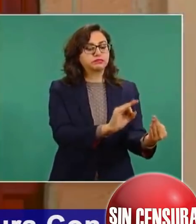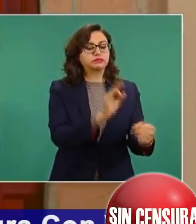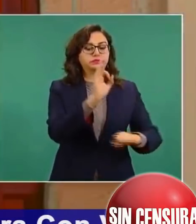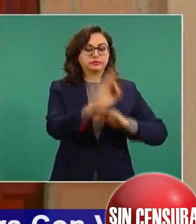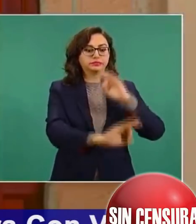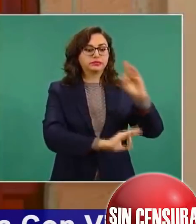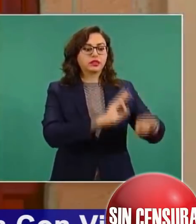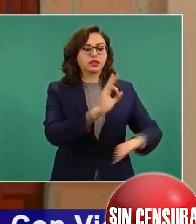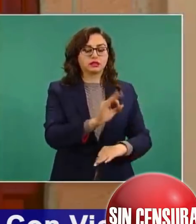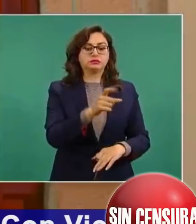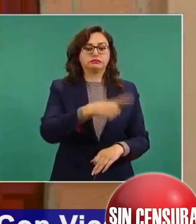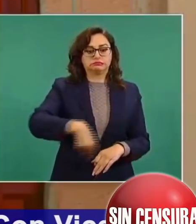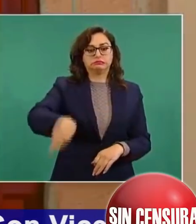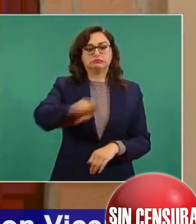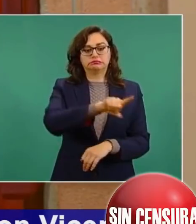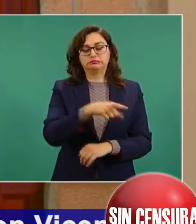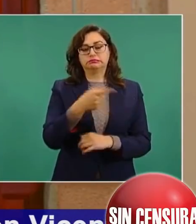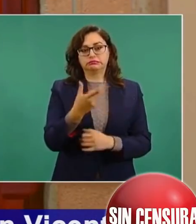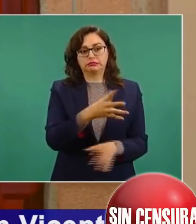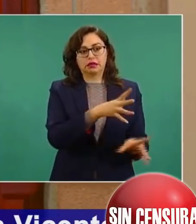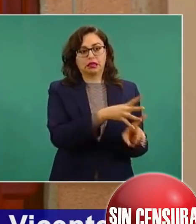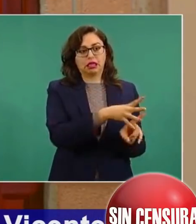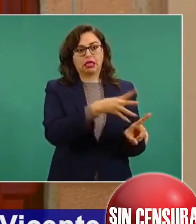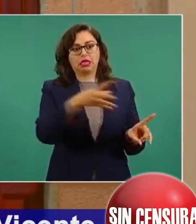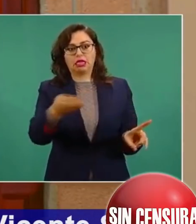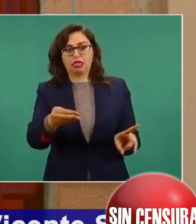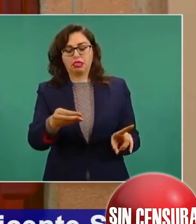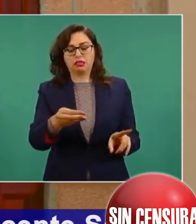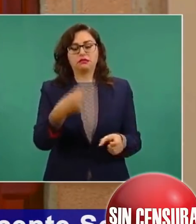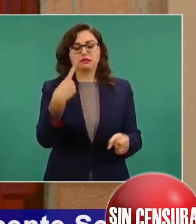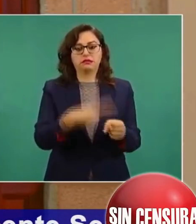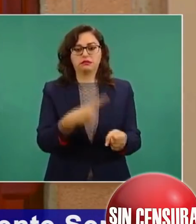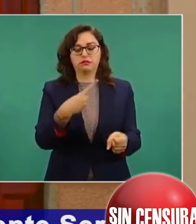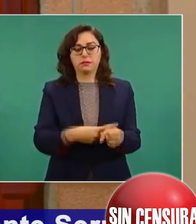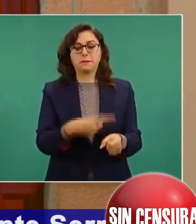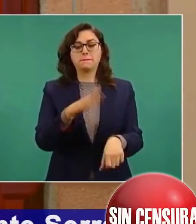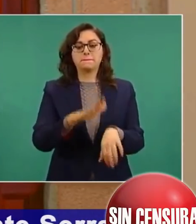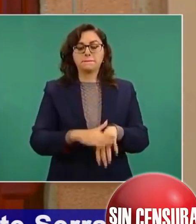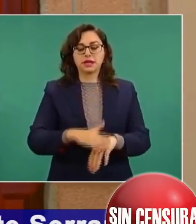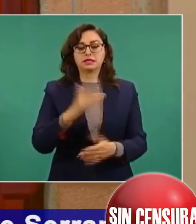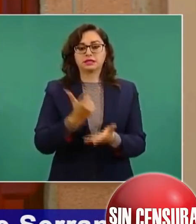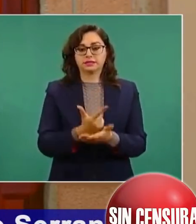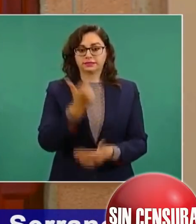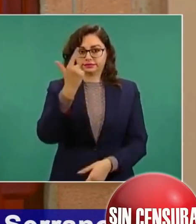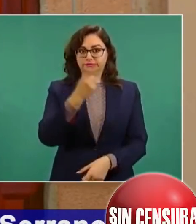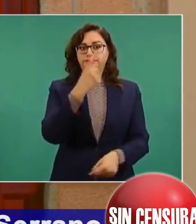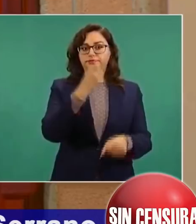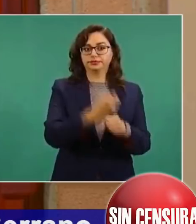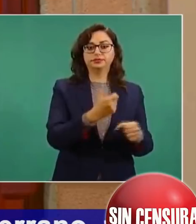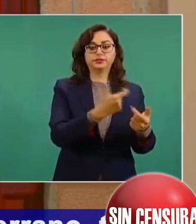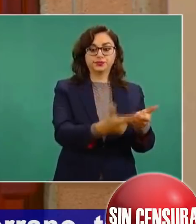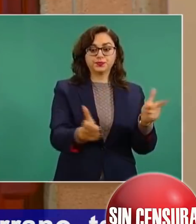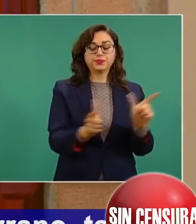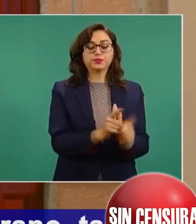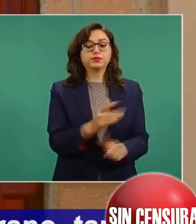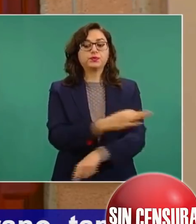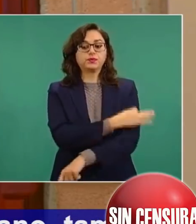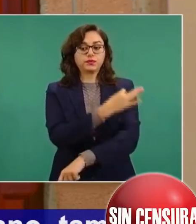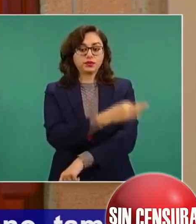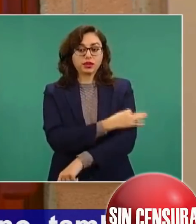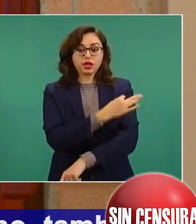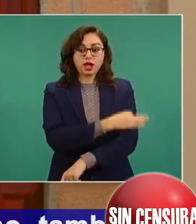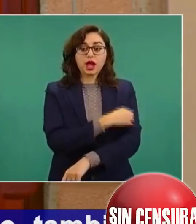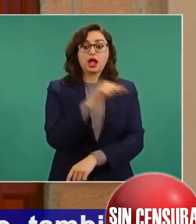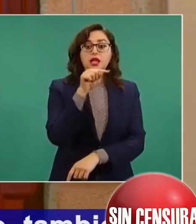y por lo tanto tienen el mayor riesgo de ser contagiadas, el personal de salud de primera línea. En ese personal de salud de